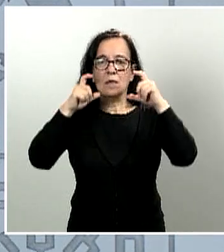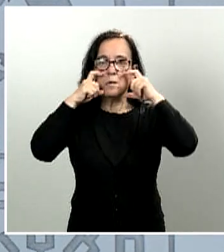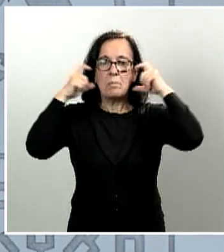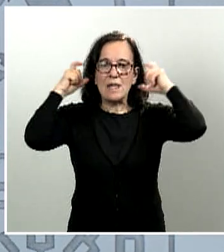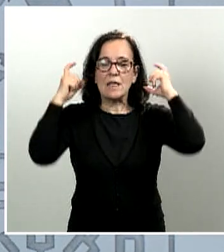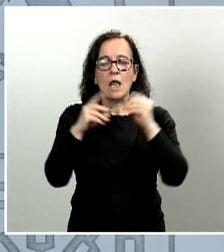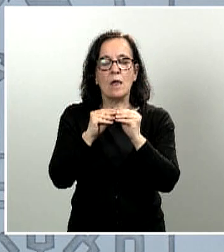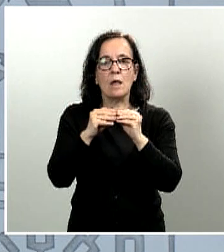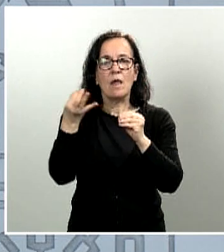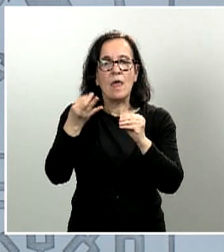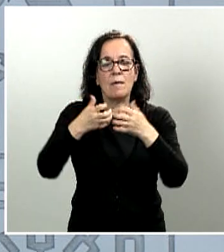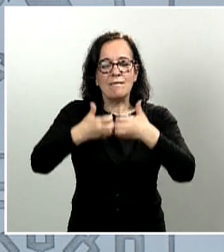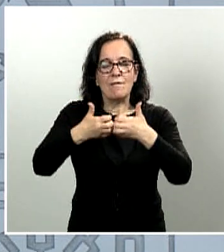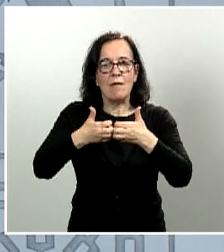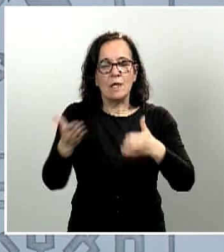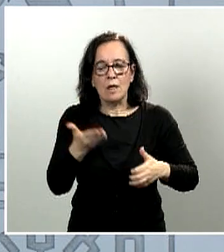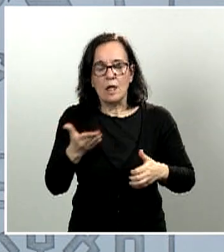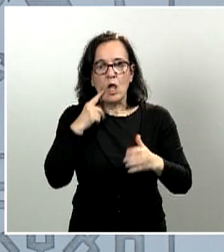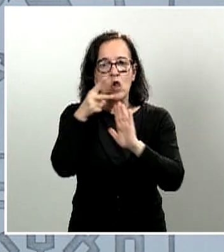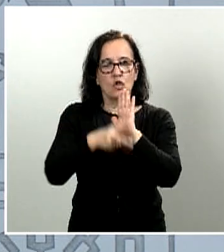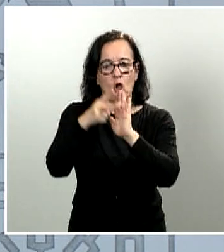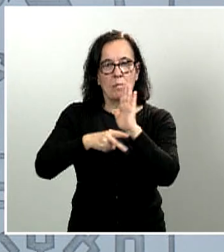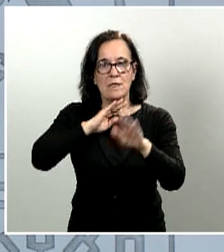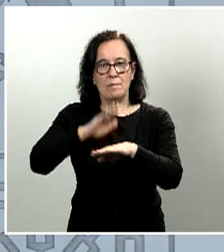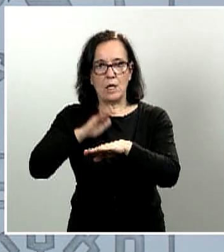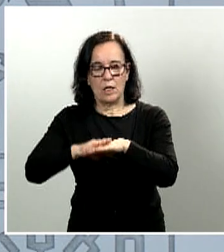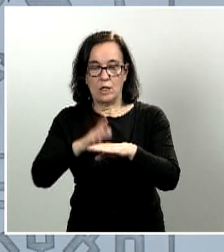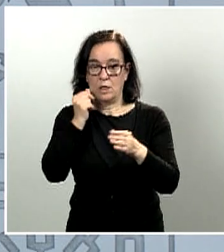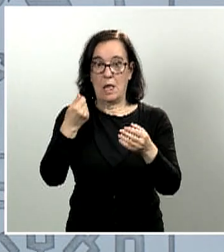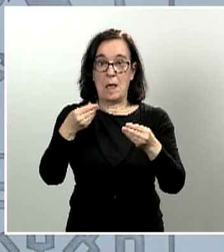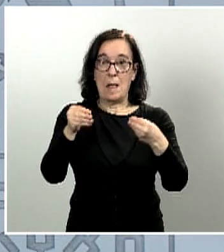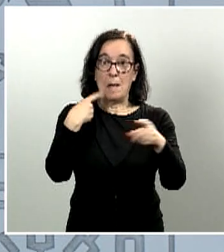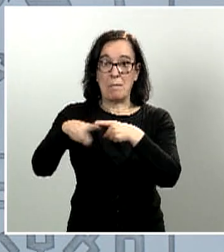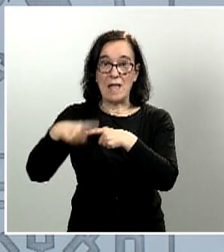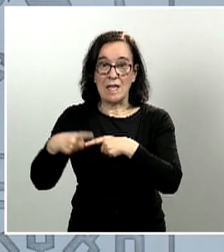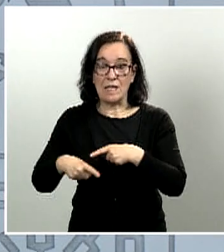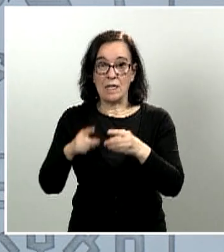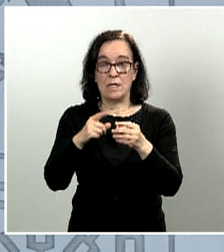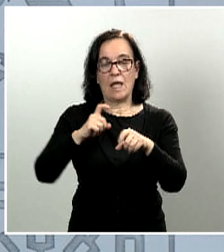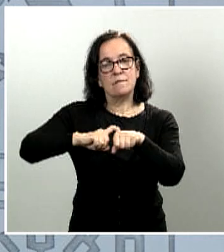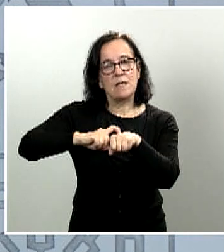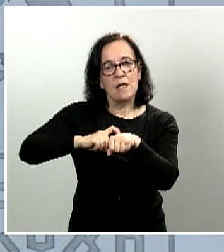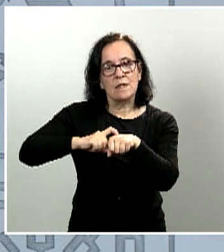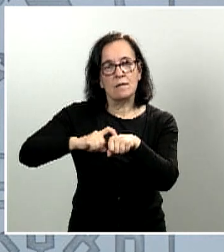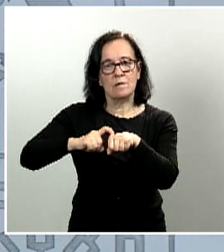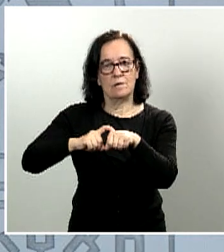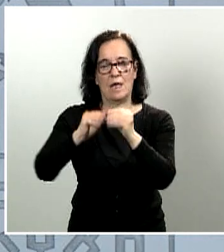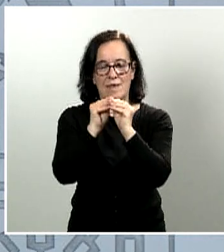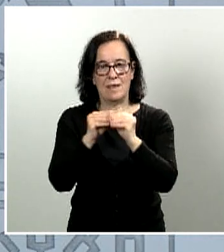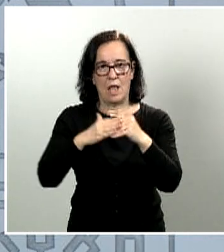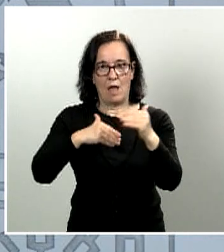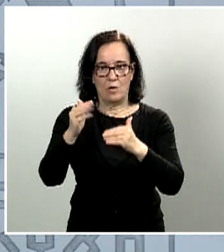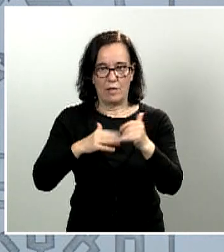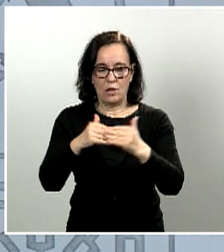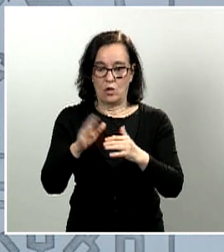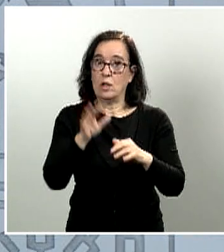que fabricar y qué normativa tienen que cumplir, tanto en tipo de materiales como en características de elaboración. Obviamente,